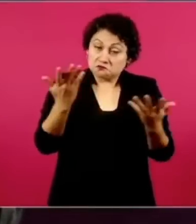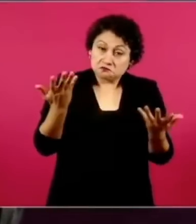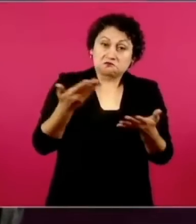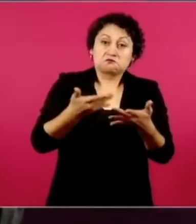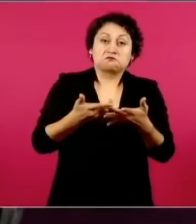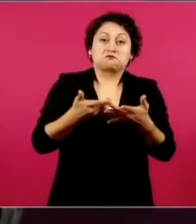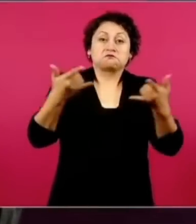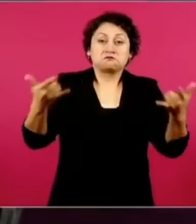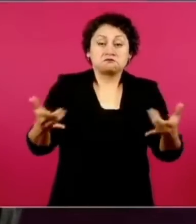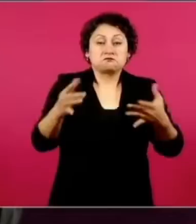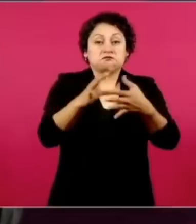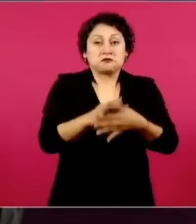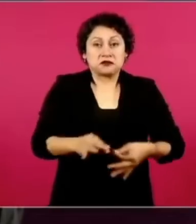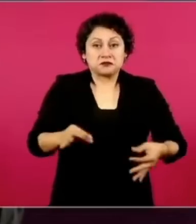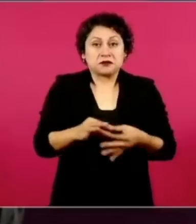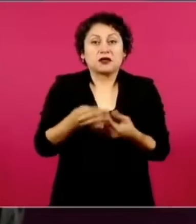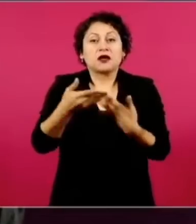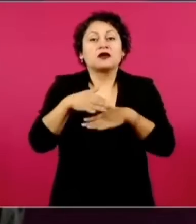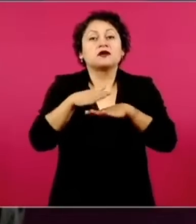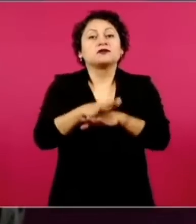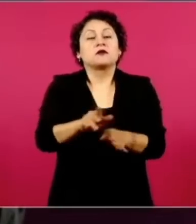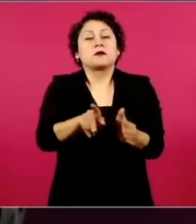el periódico Regeneración